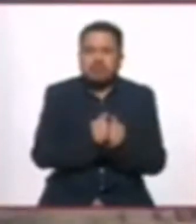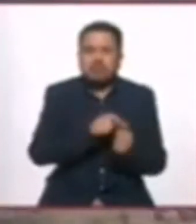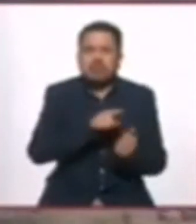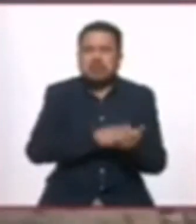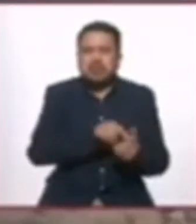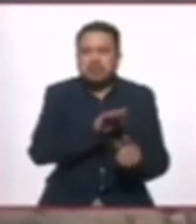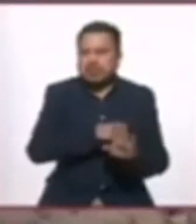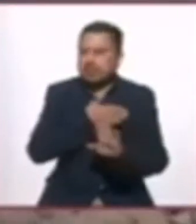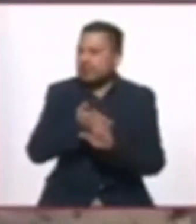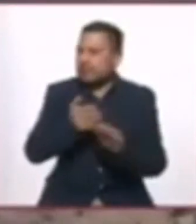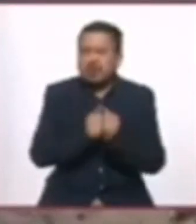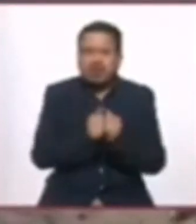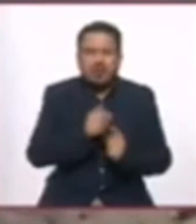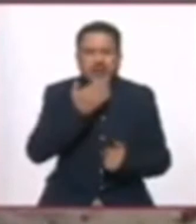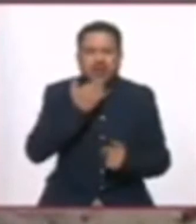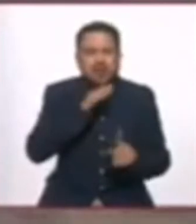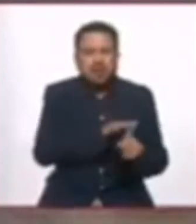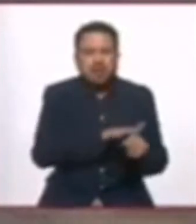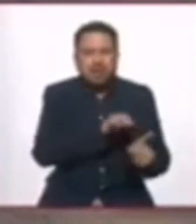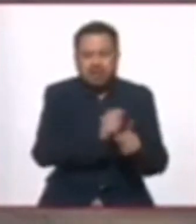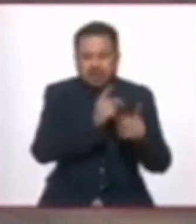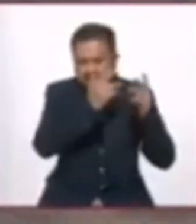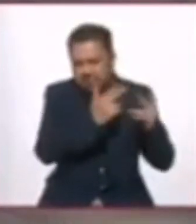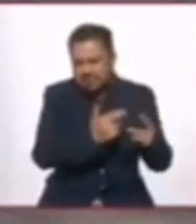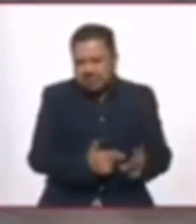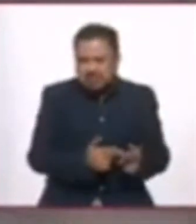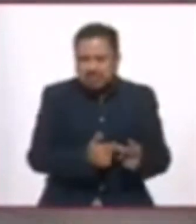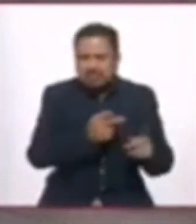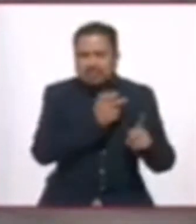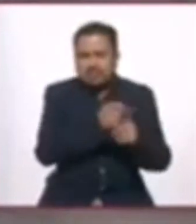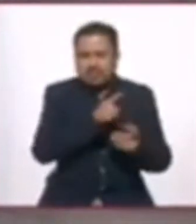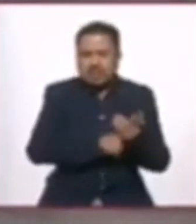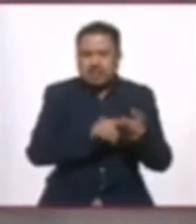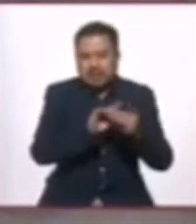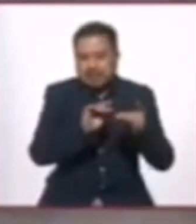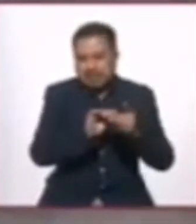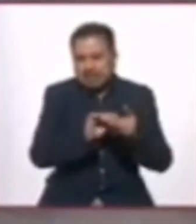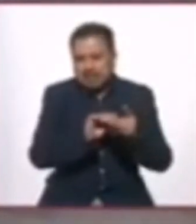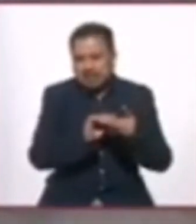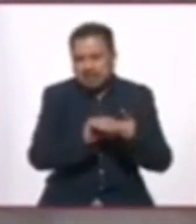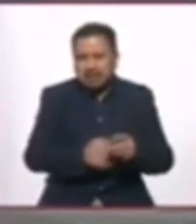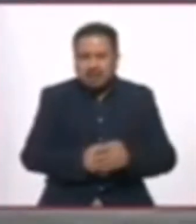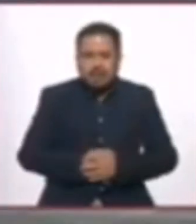una postura que niega, que destruye y socava